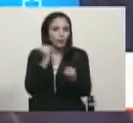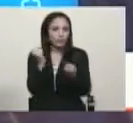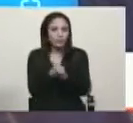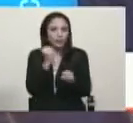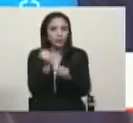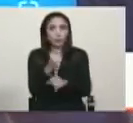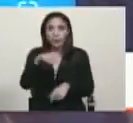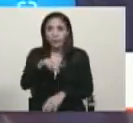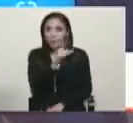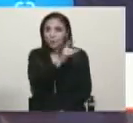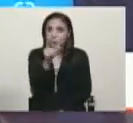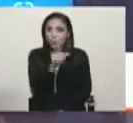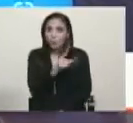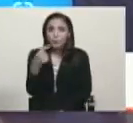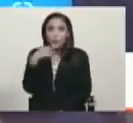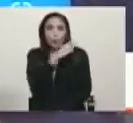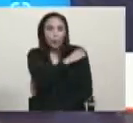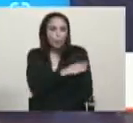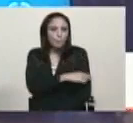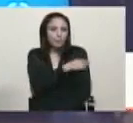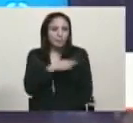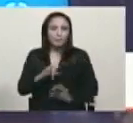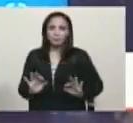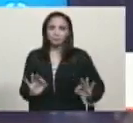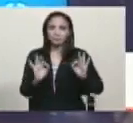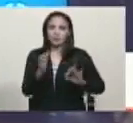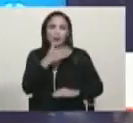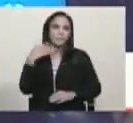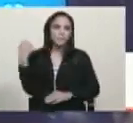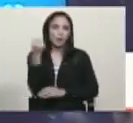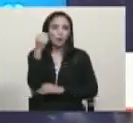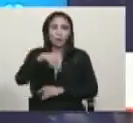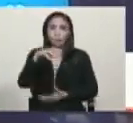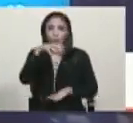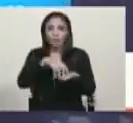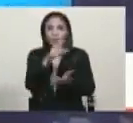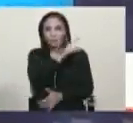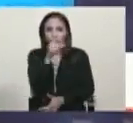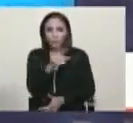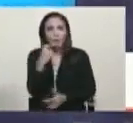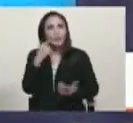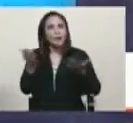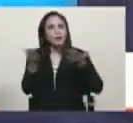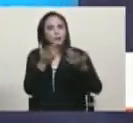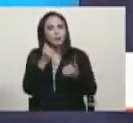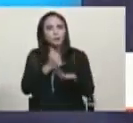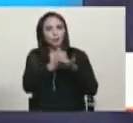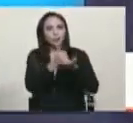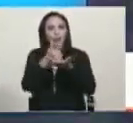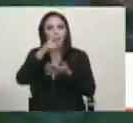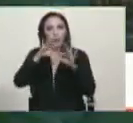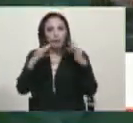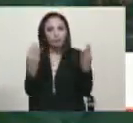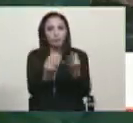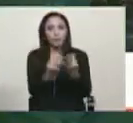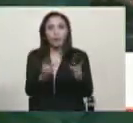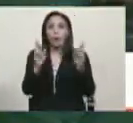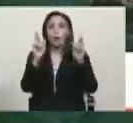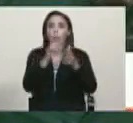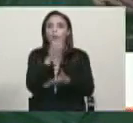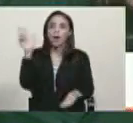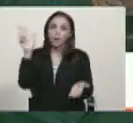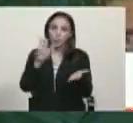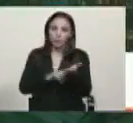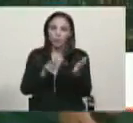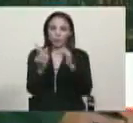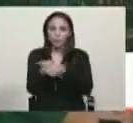tendrán nuevamente el hospital más equipado del Zulia al servicio de nuestros hijos, de nuestras madres, de nuestros abuelos. Espero que sea aprobado por usted,